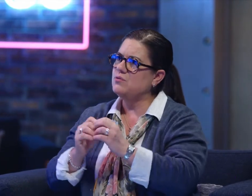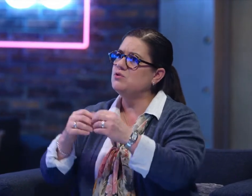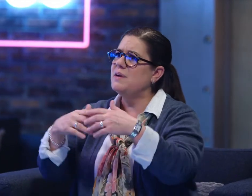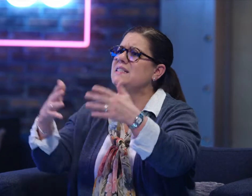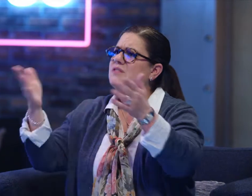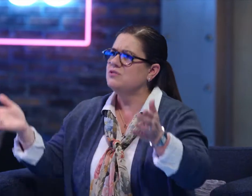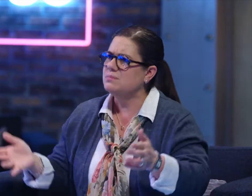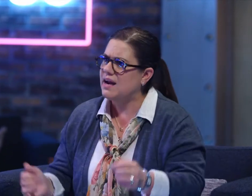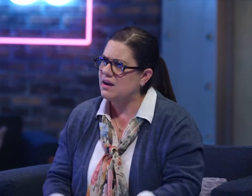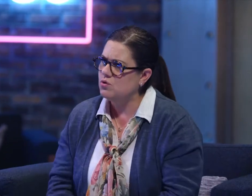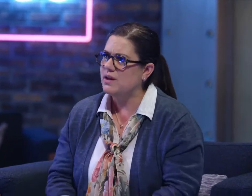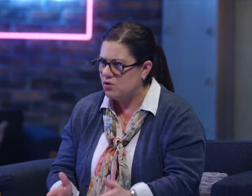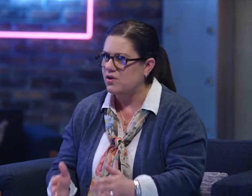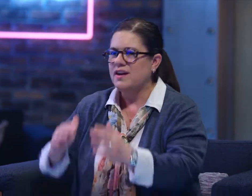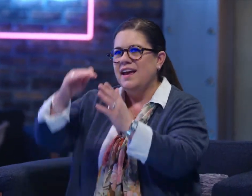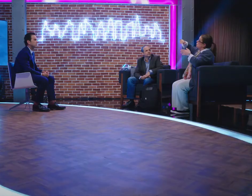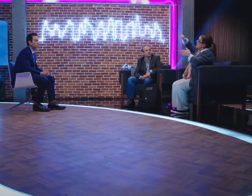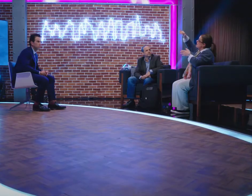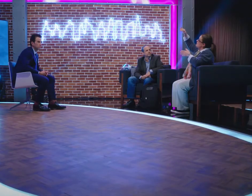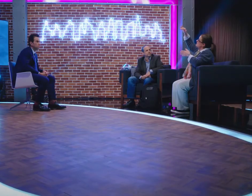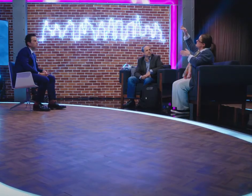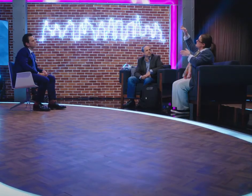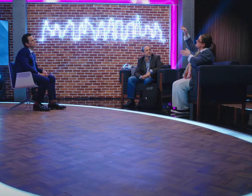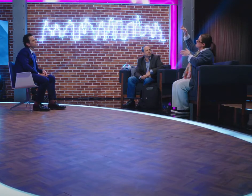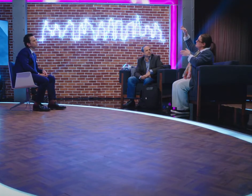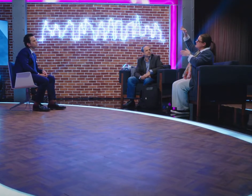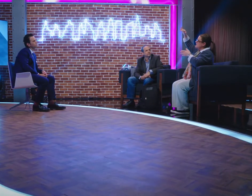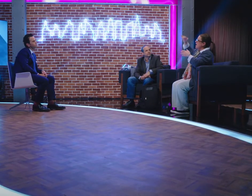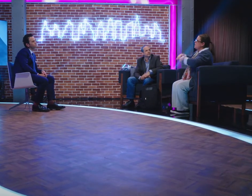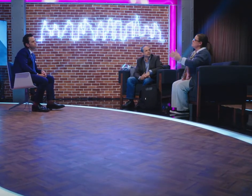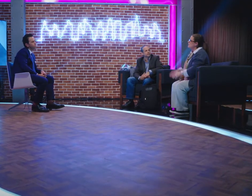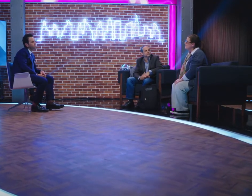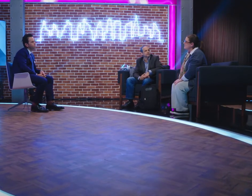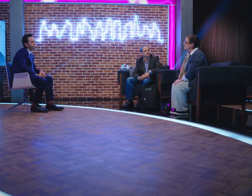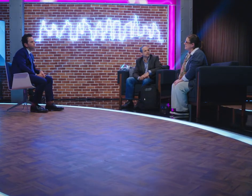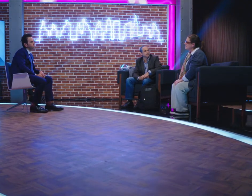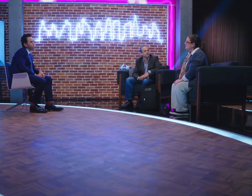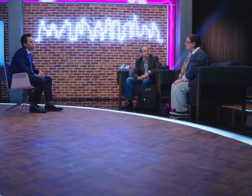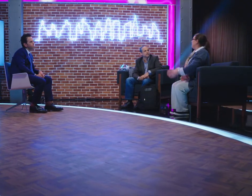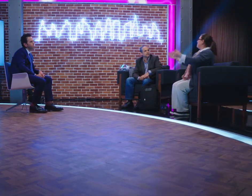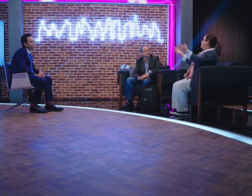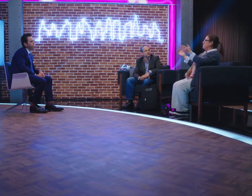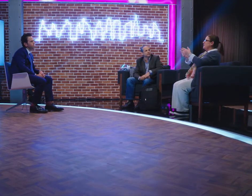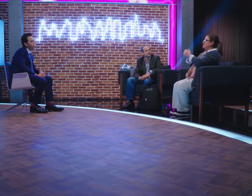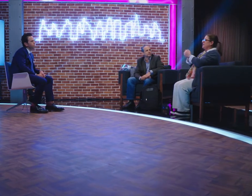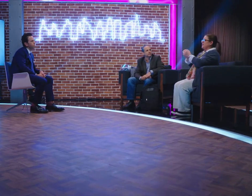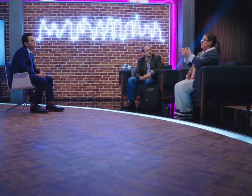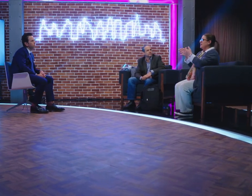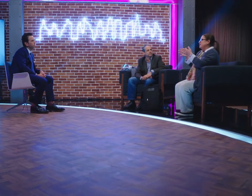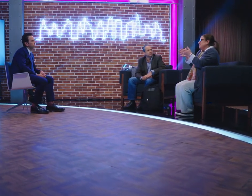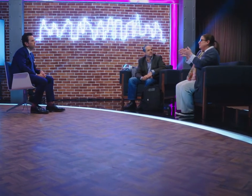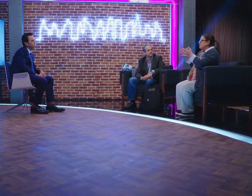rezar un Padre Nuestro y ver si entonces baja la curva, no. Todavía en la fase 3, entonces dicen, ahora vamos a abrir. Válgame, qué